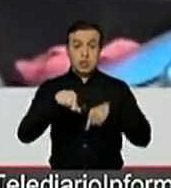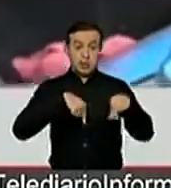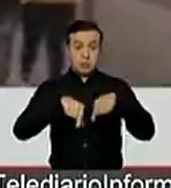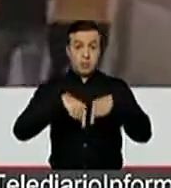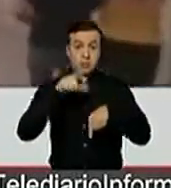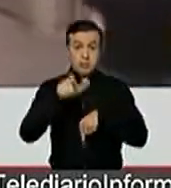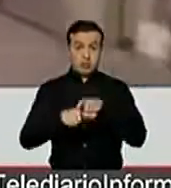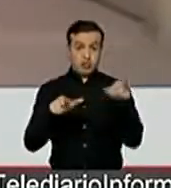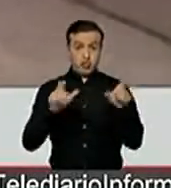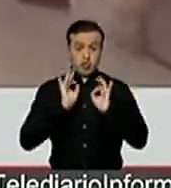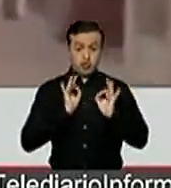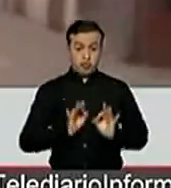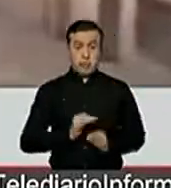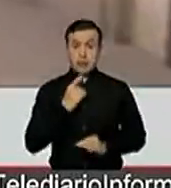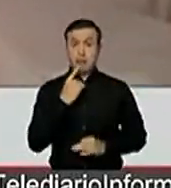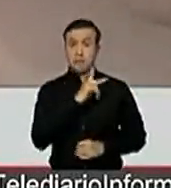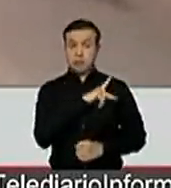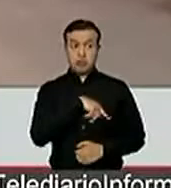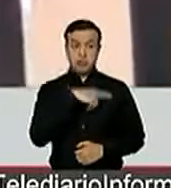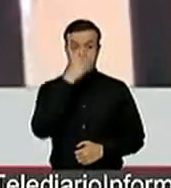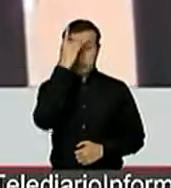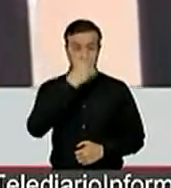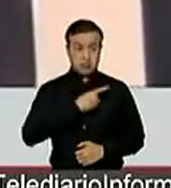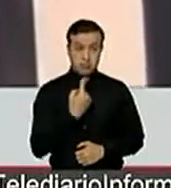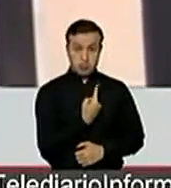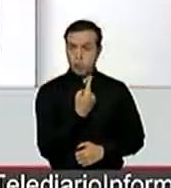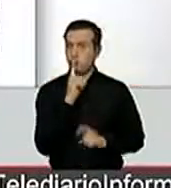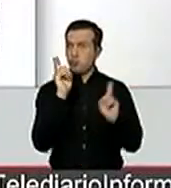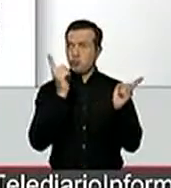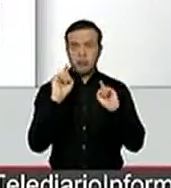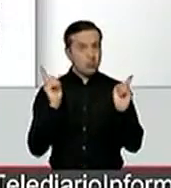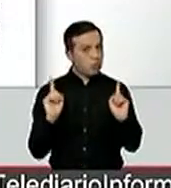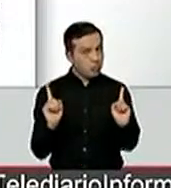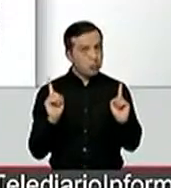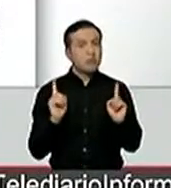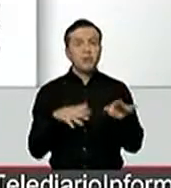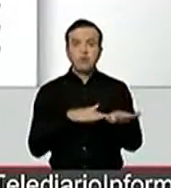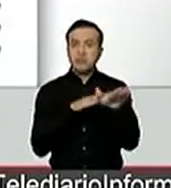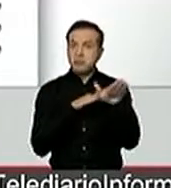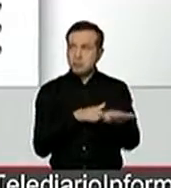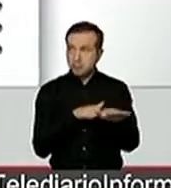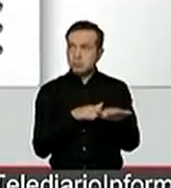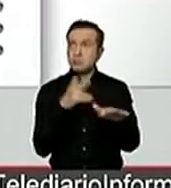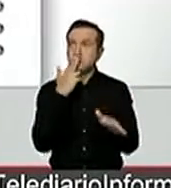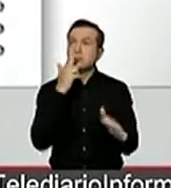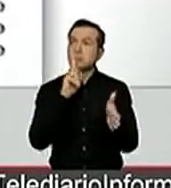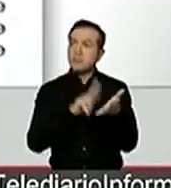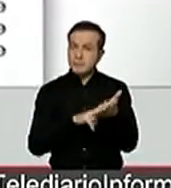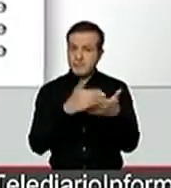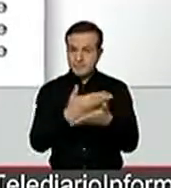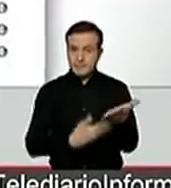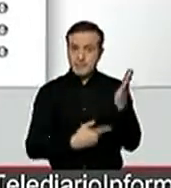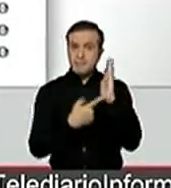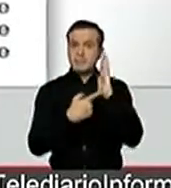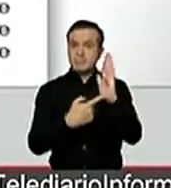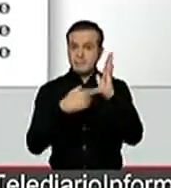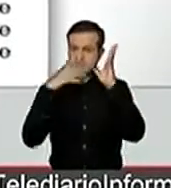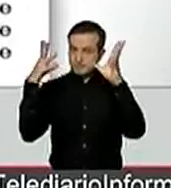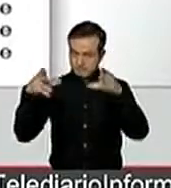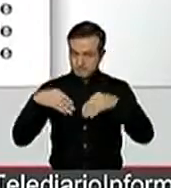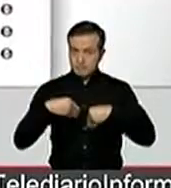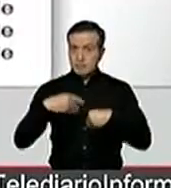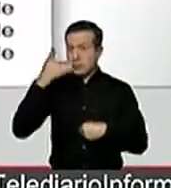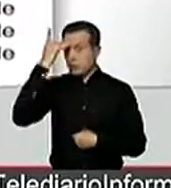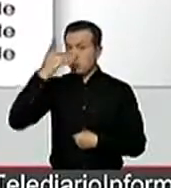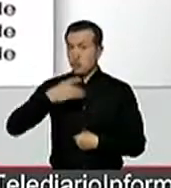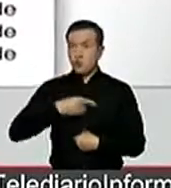que no se trata de una decisión unilateral. La culpa no es nuestra. Y se respaldaron con un comunicado en el que señalan que se acogen a la